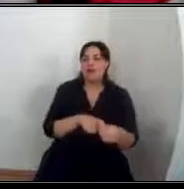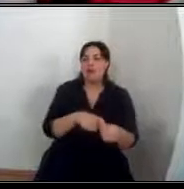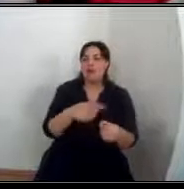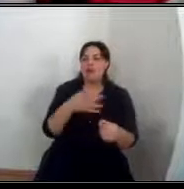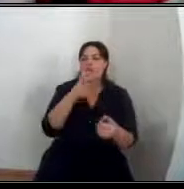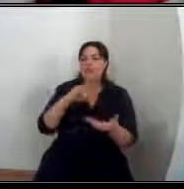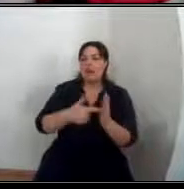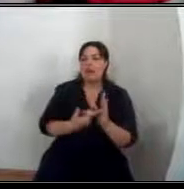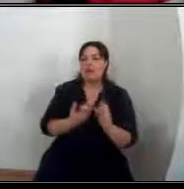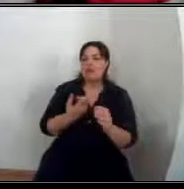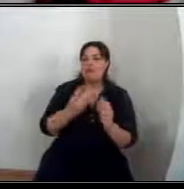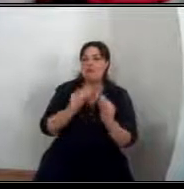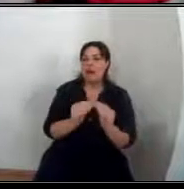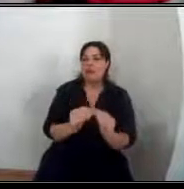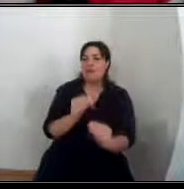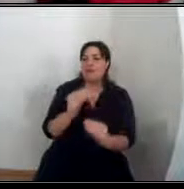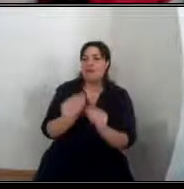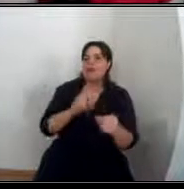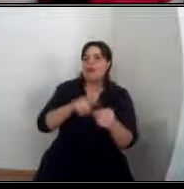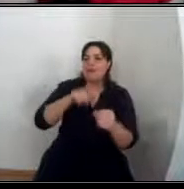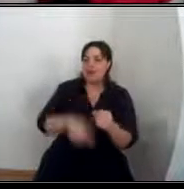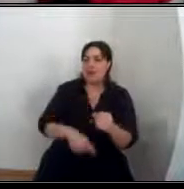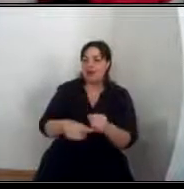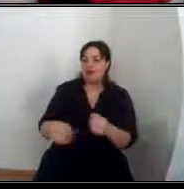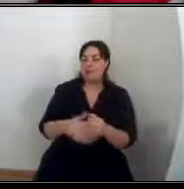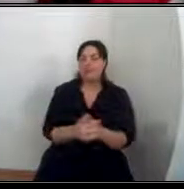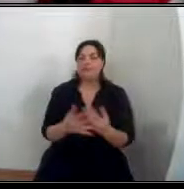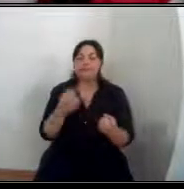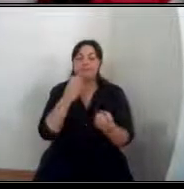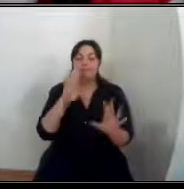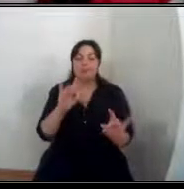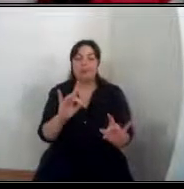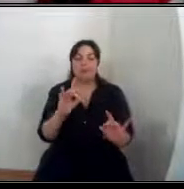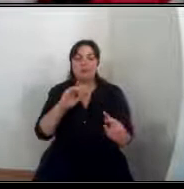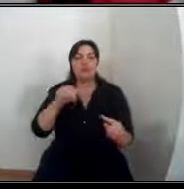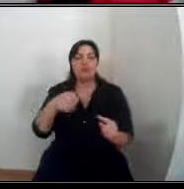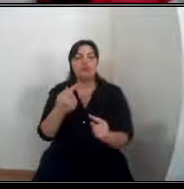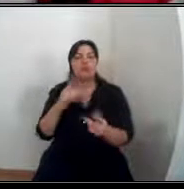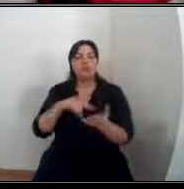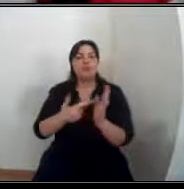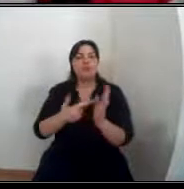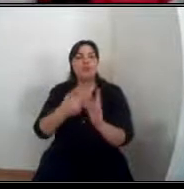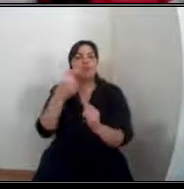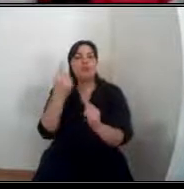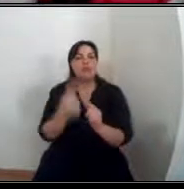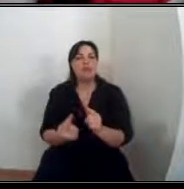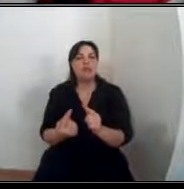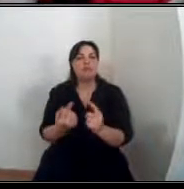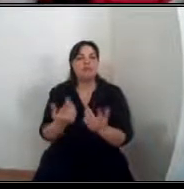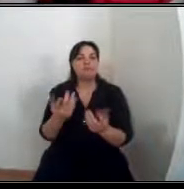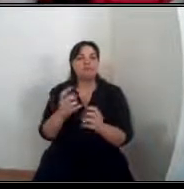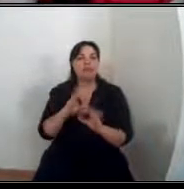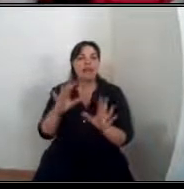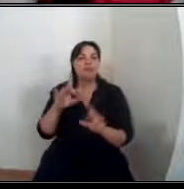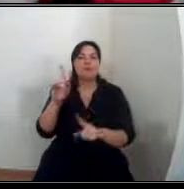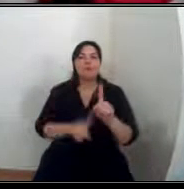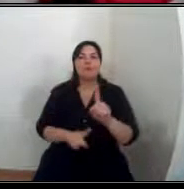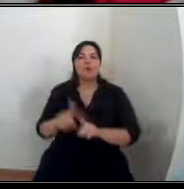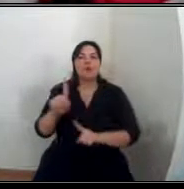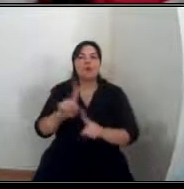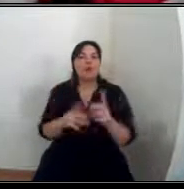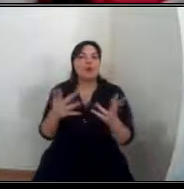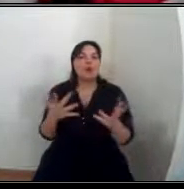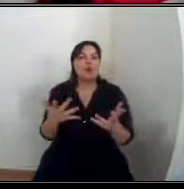de proyectos. Sí. Pues nosotros en el diseño de los proyectos, claro, el problema de los proyectos es que están luego